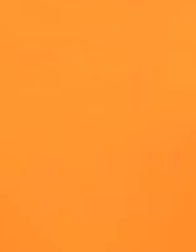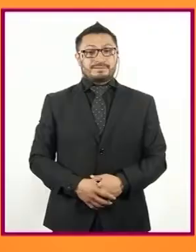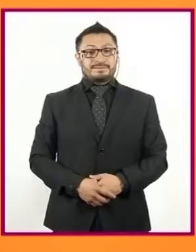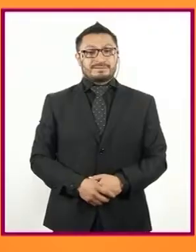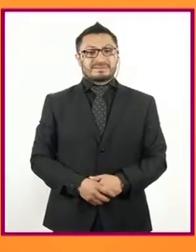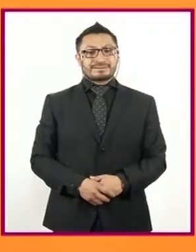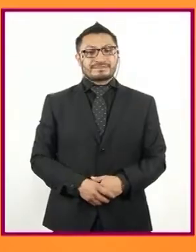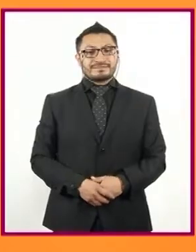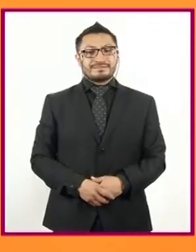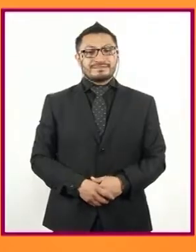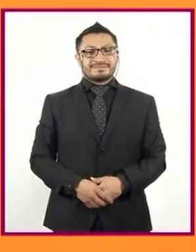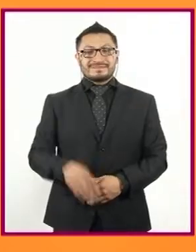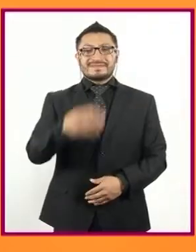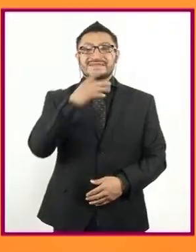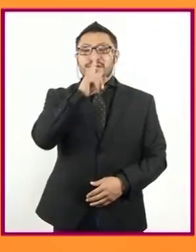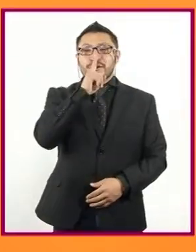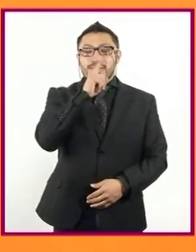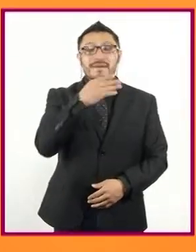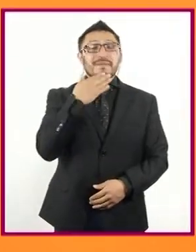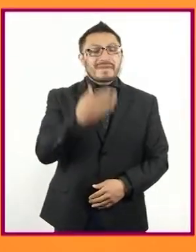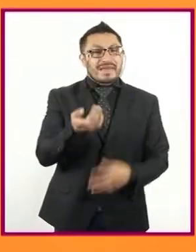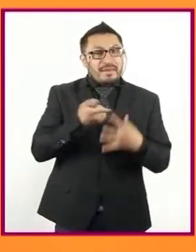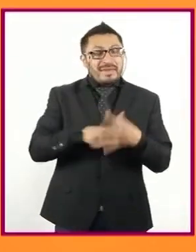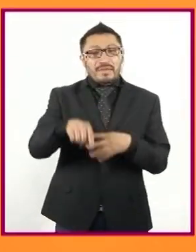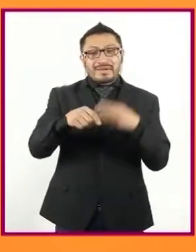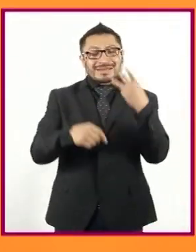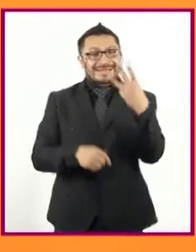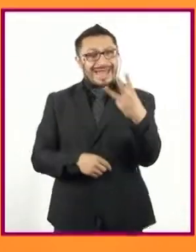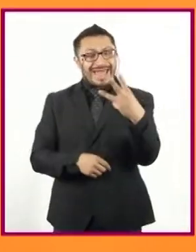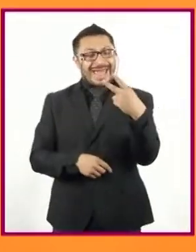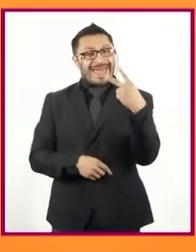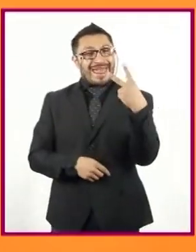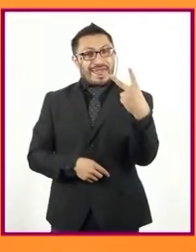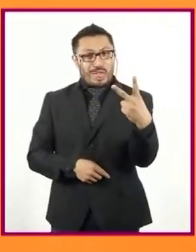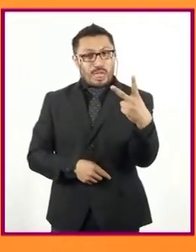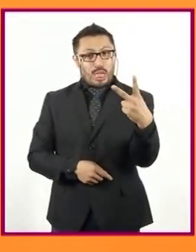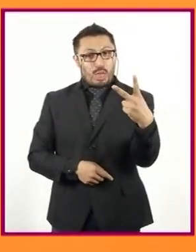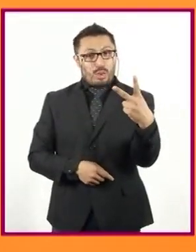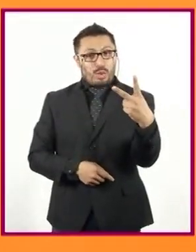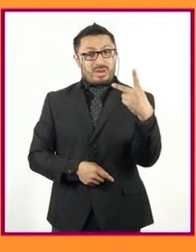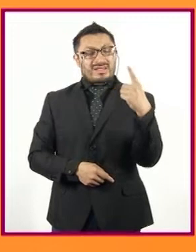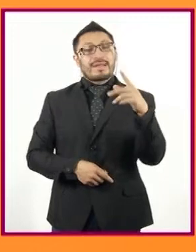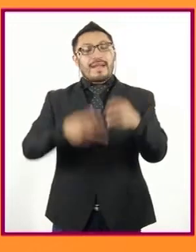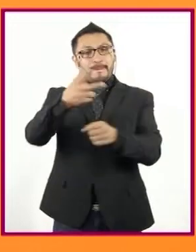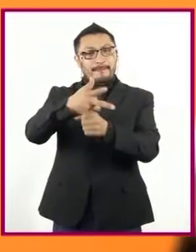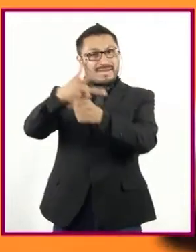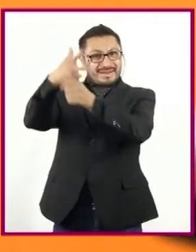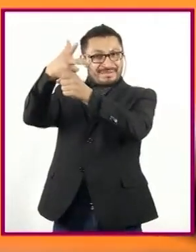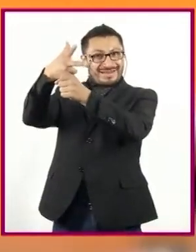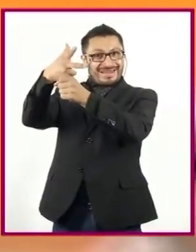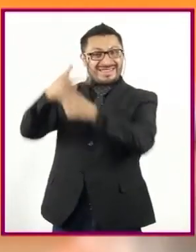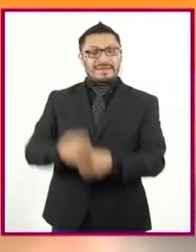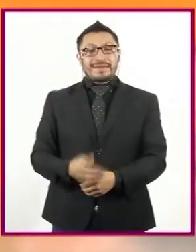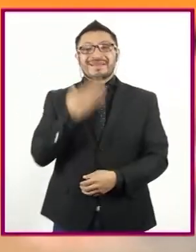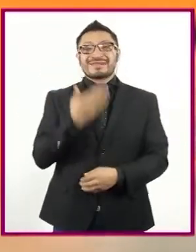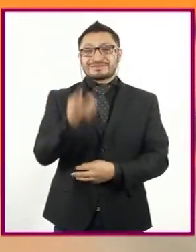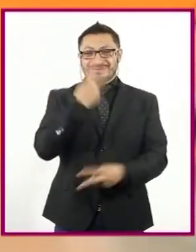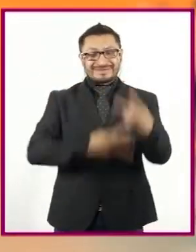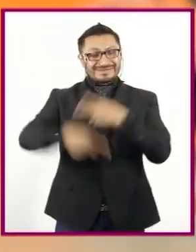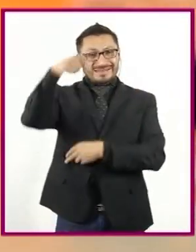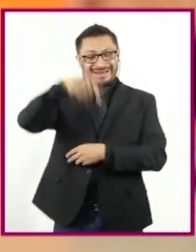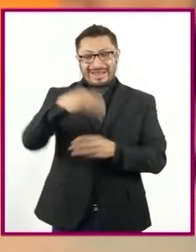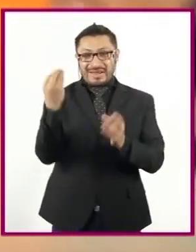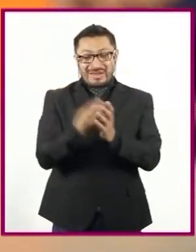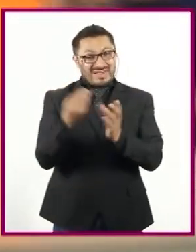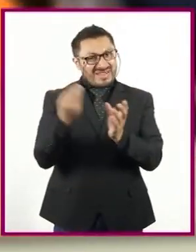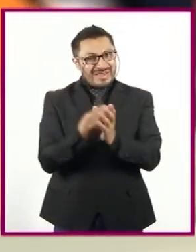Silencio. Muy bien. Iniciamos en 3, 2, grabando. Bienvenidos a su programa